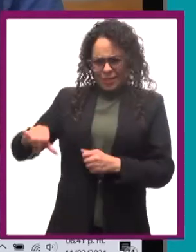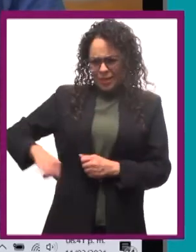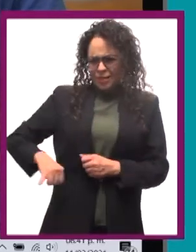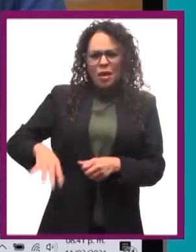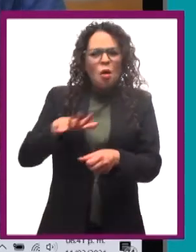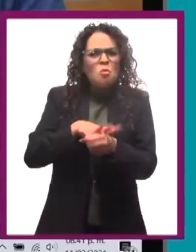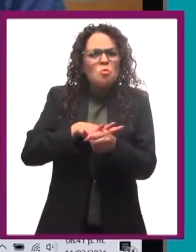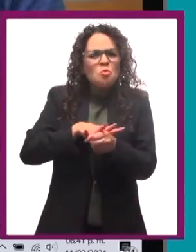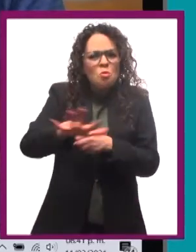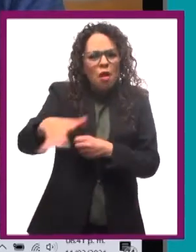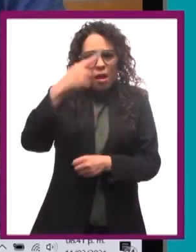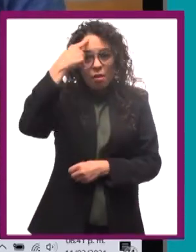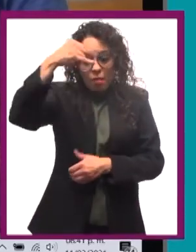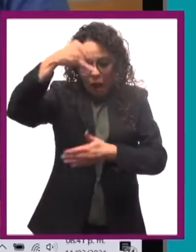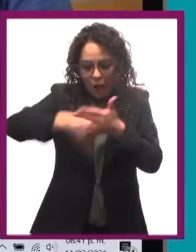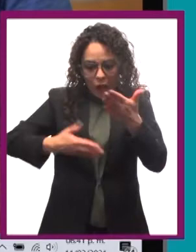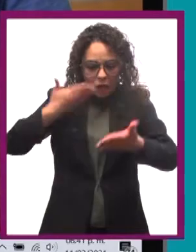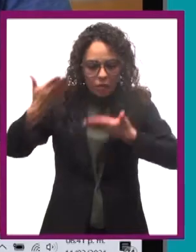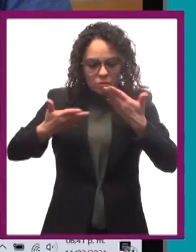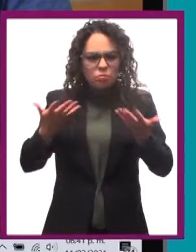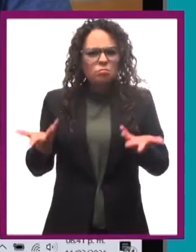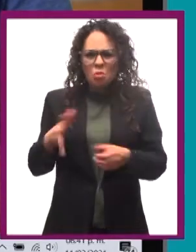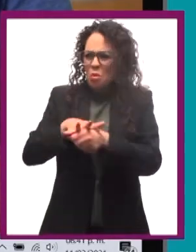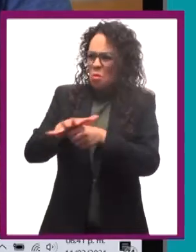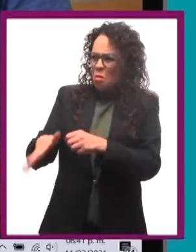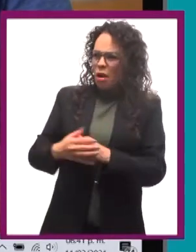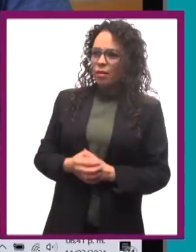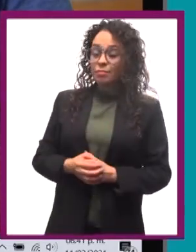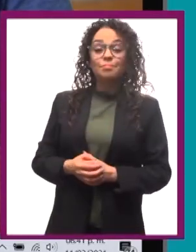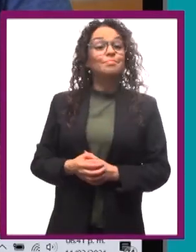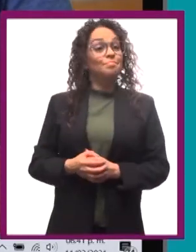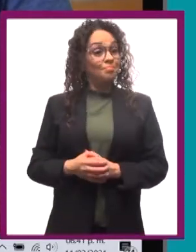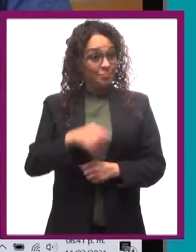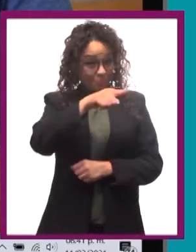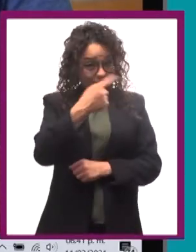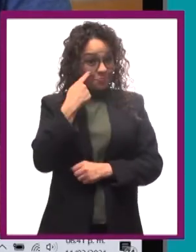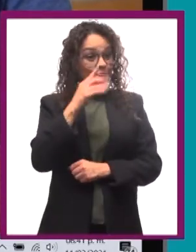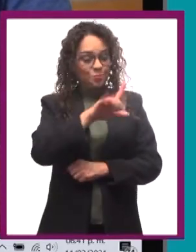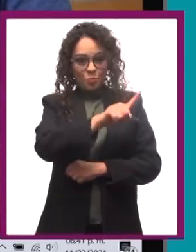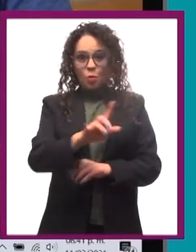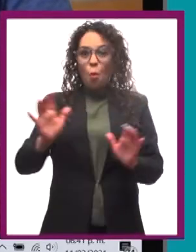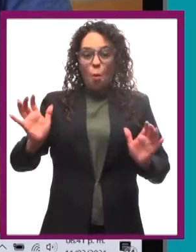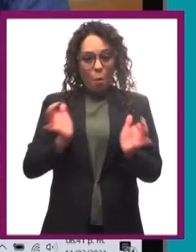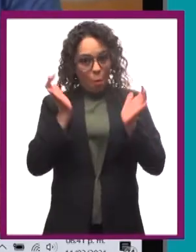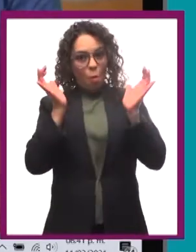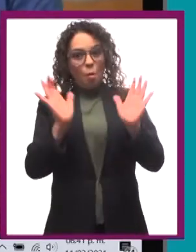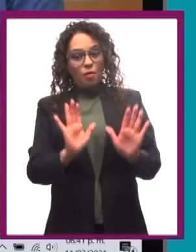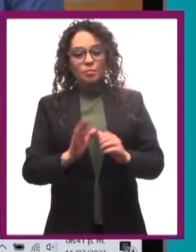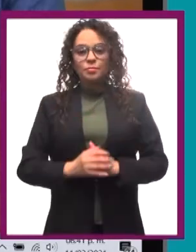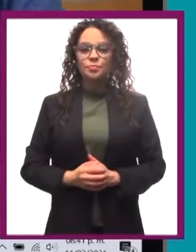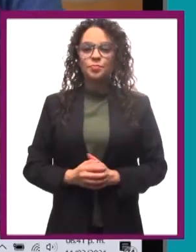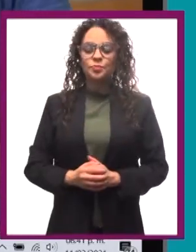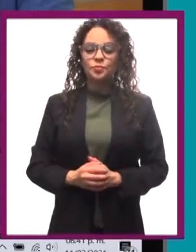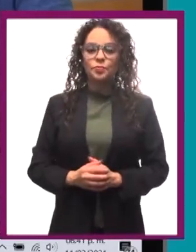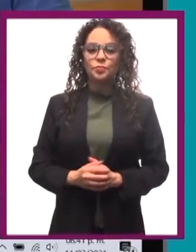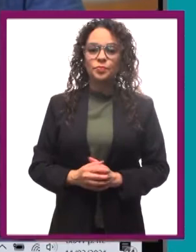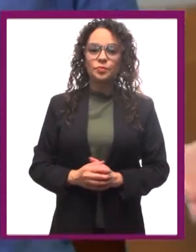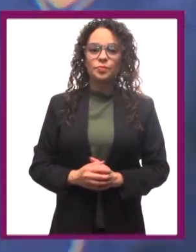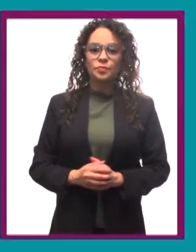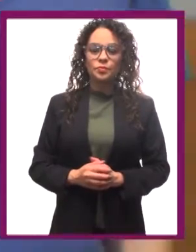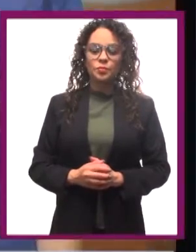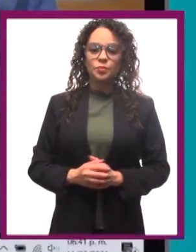de interesante tiene el juego como para estudiarlo? Uy, te vas a sorprender.